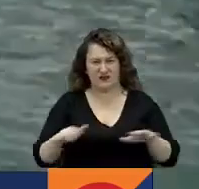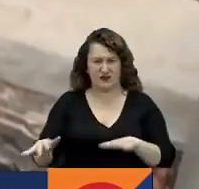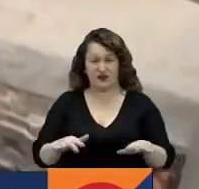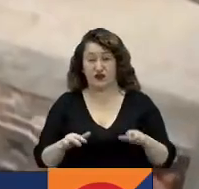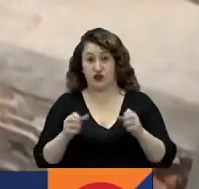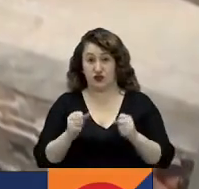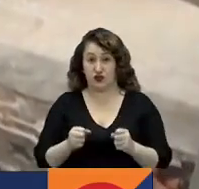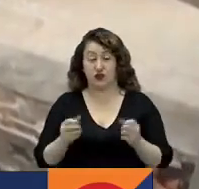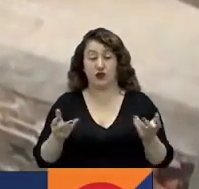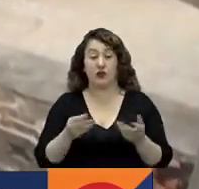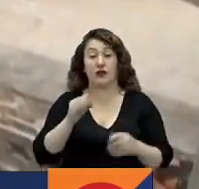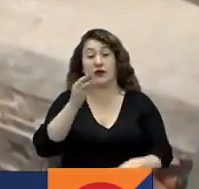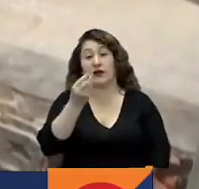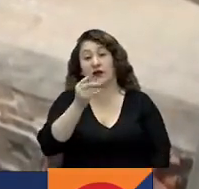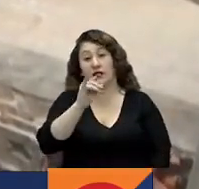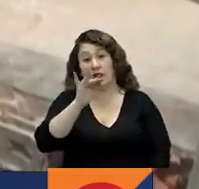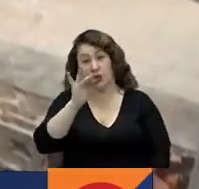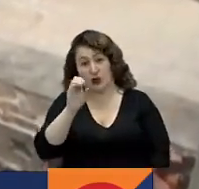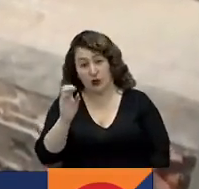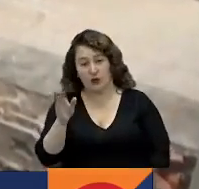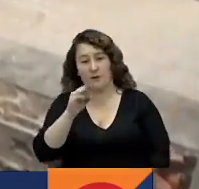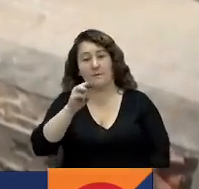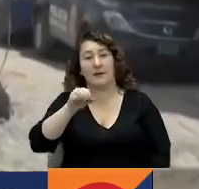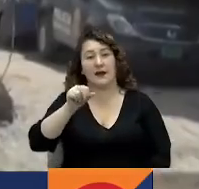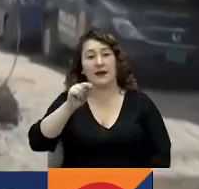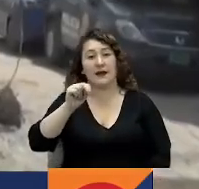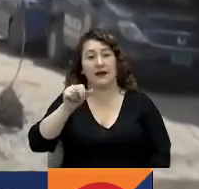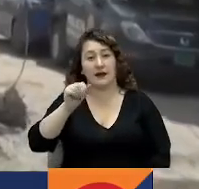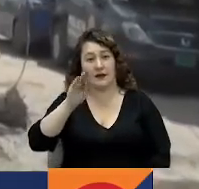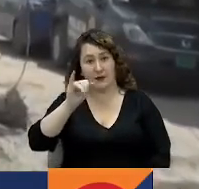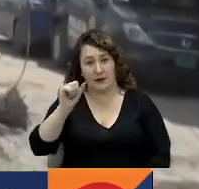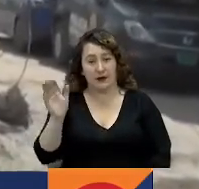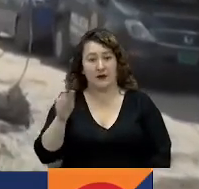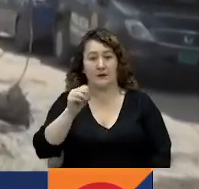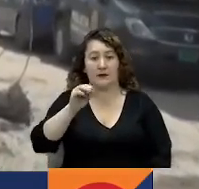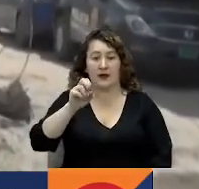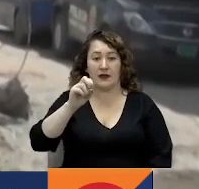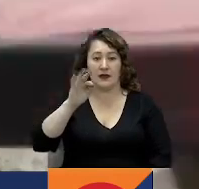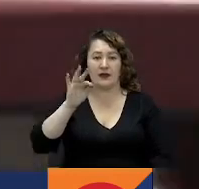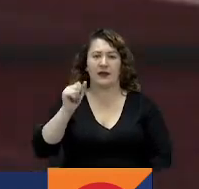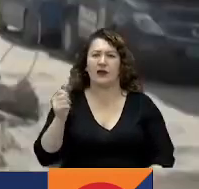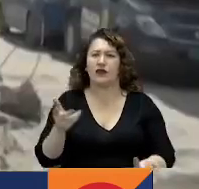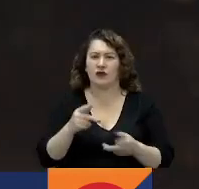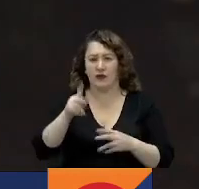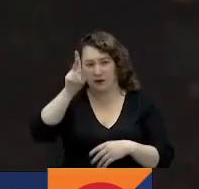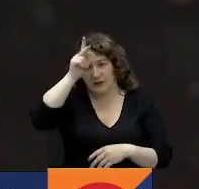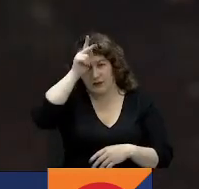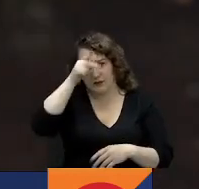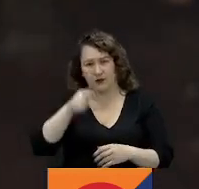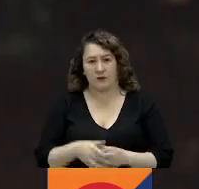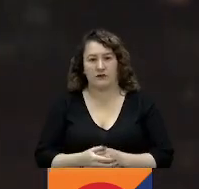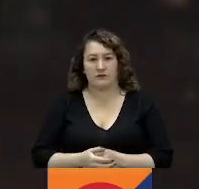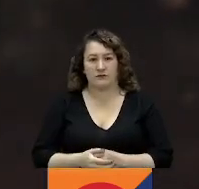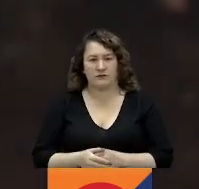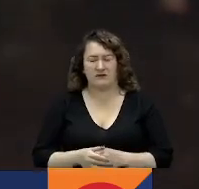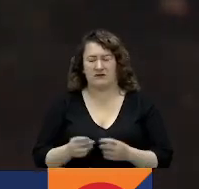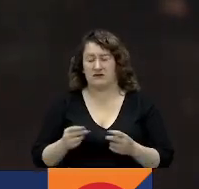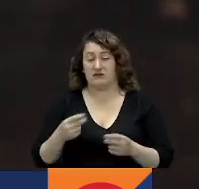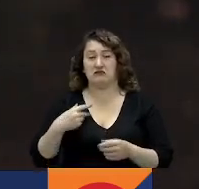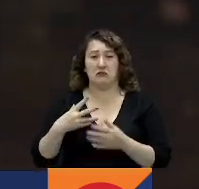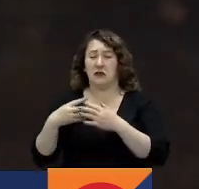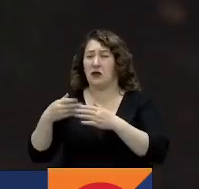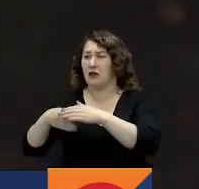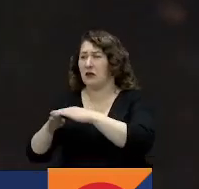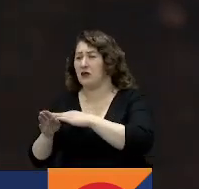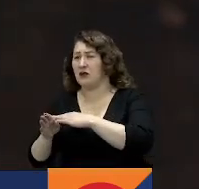como Quito, Manabí y Manta, al igual que en la costa norte y central del Perú. Estaba yo adentro, pues, y todo fue tan rápido que salimos y